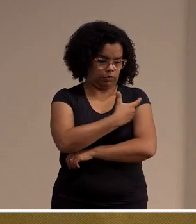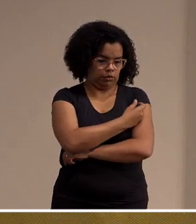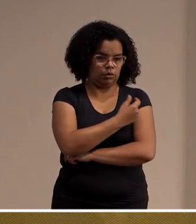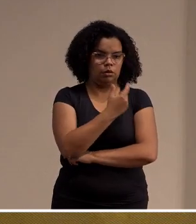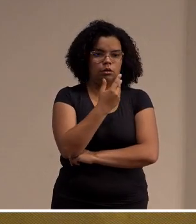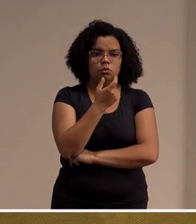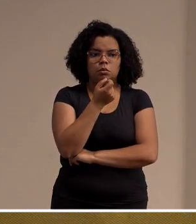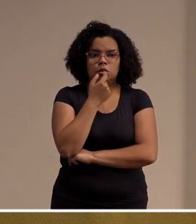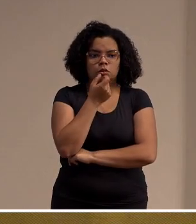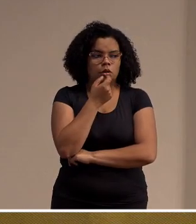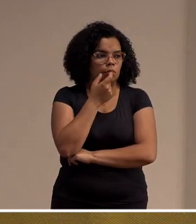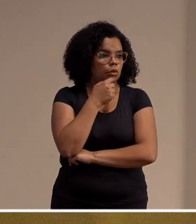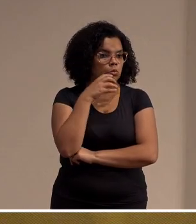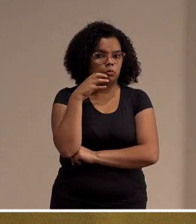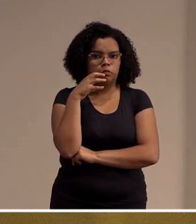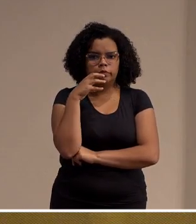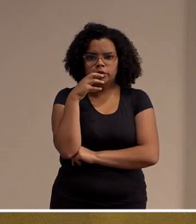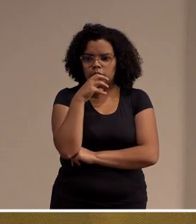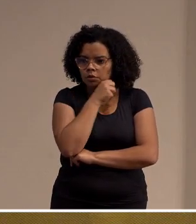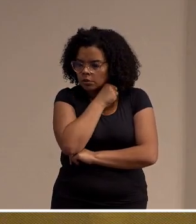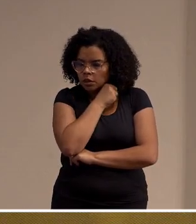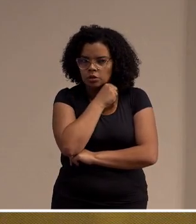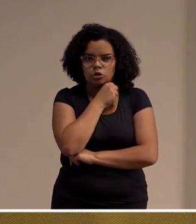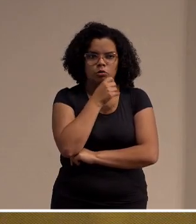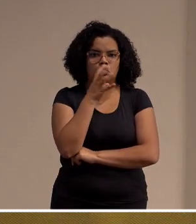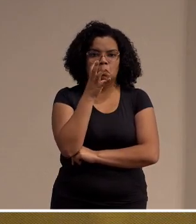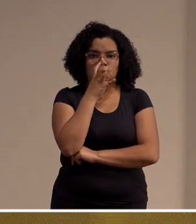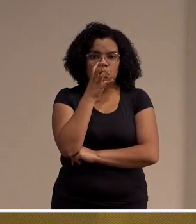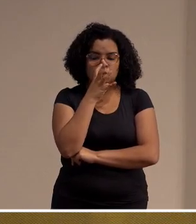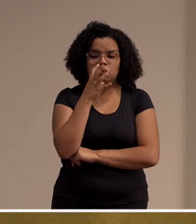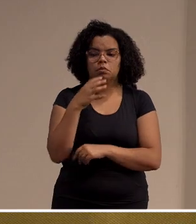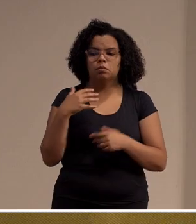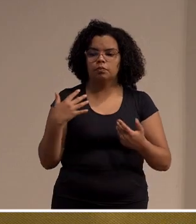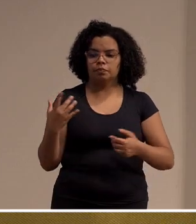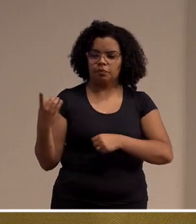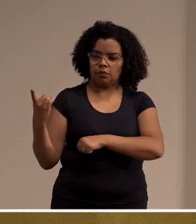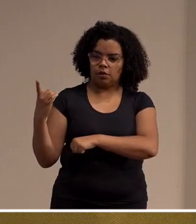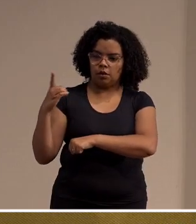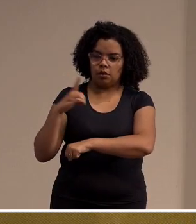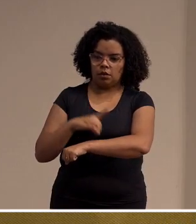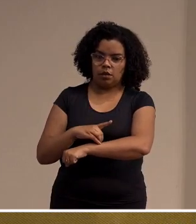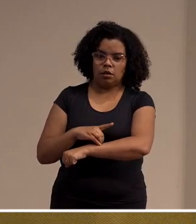velocidad inédita, mientras que dengue